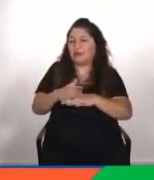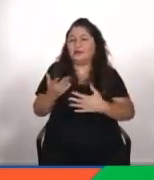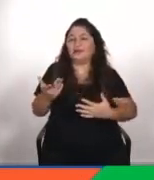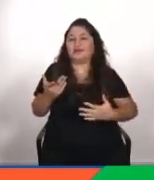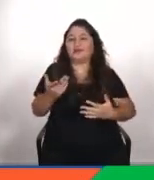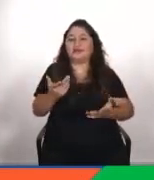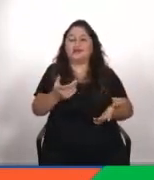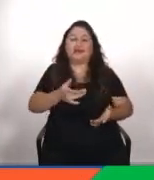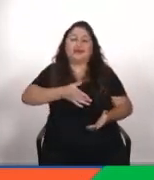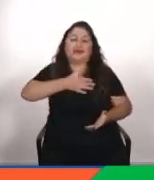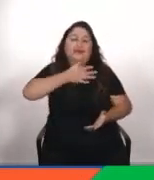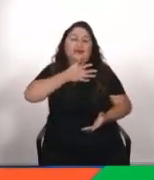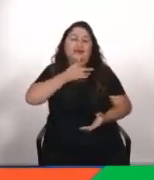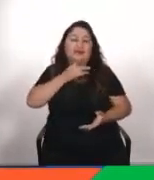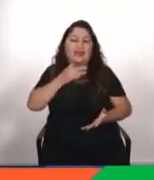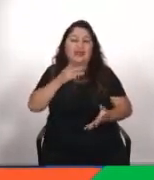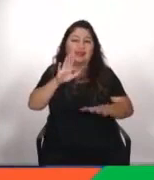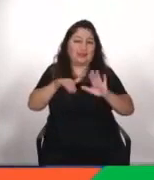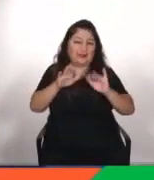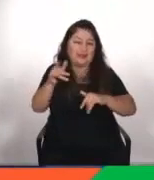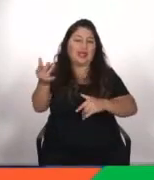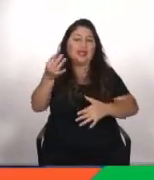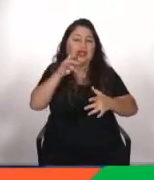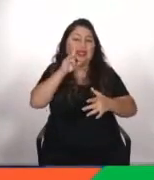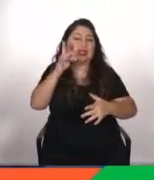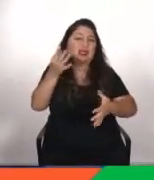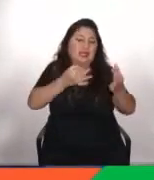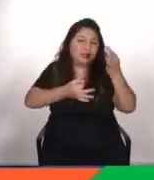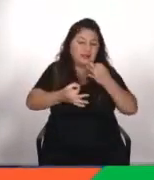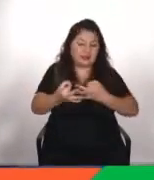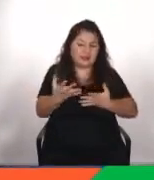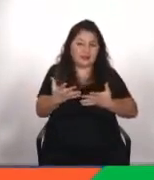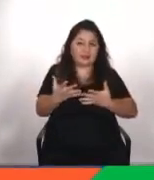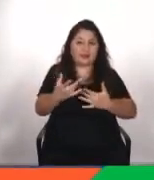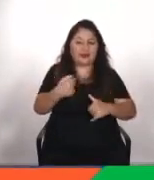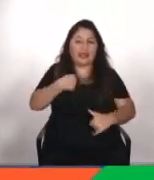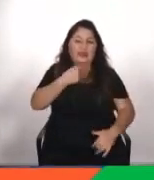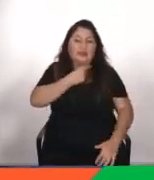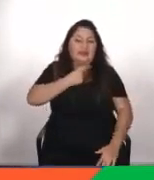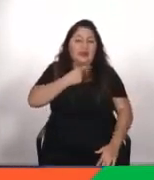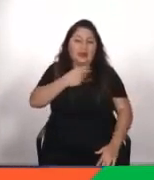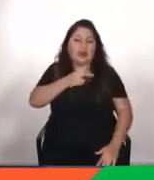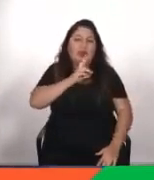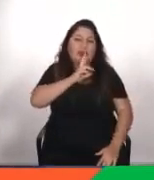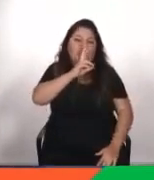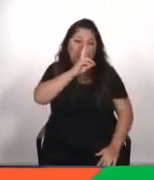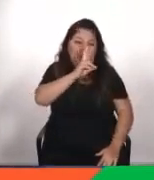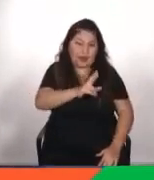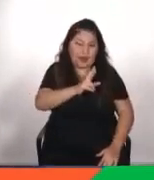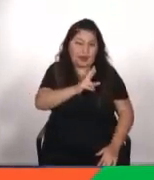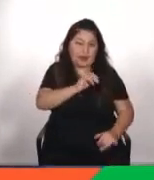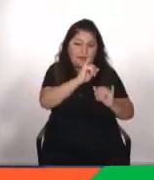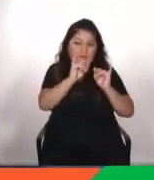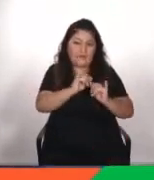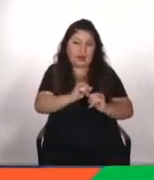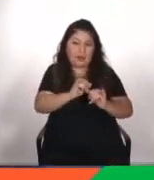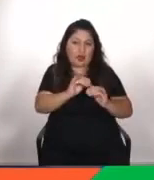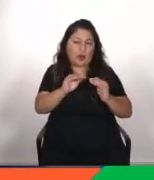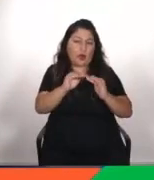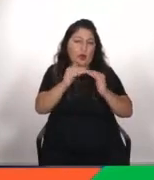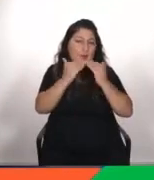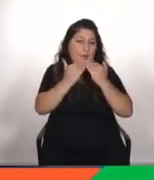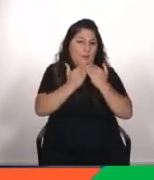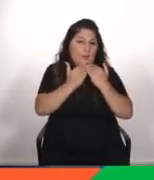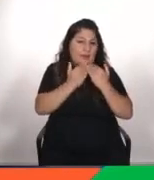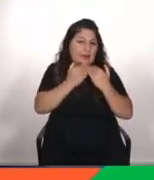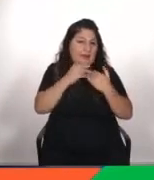hice un vídeo sobre este tema. Y me gusta contestar de una forma que creo que es más completa y